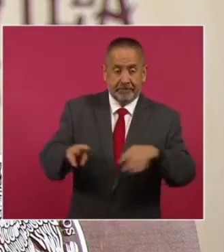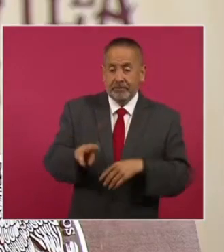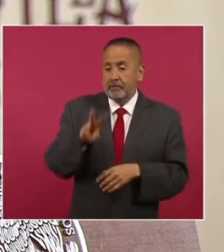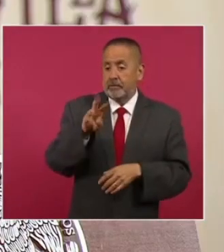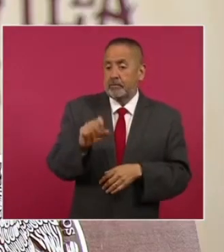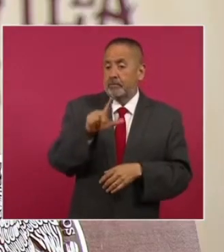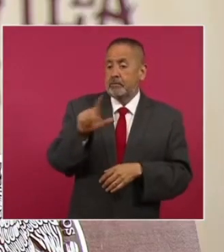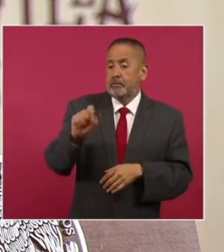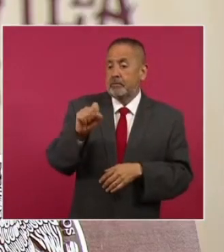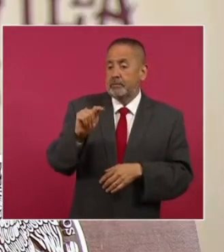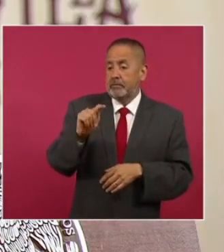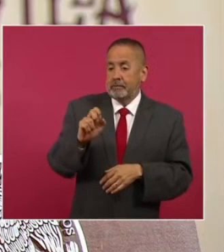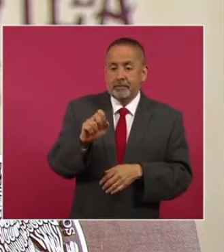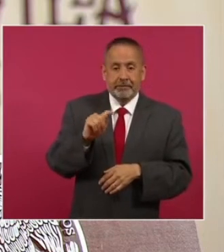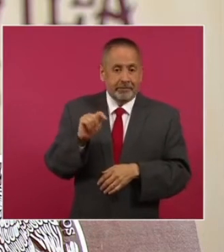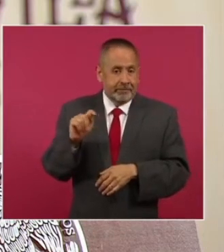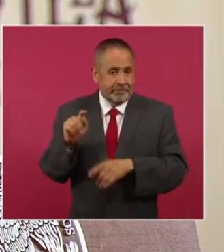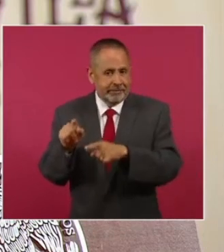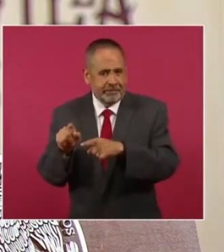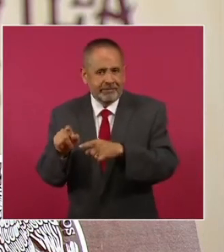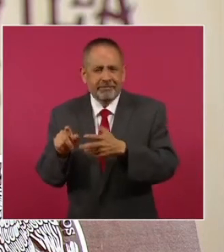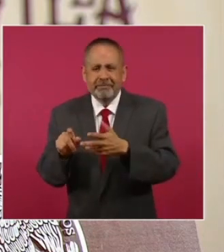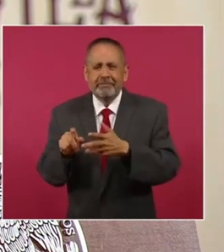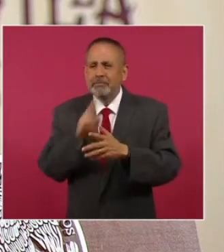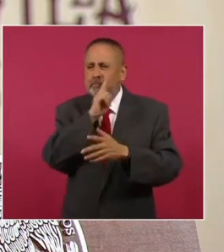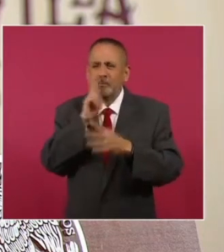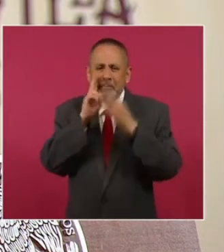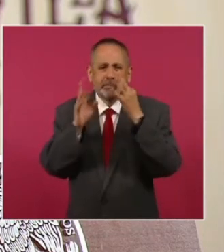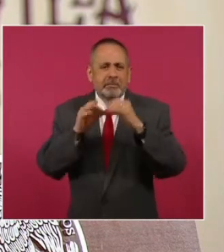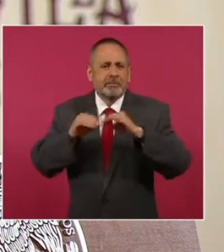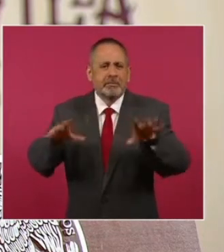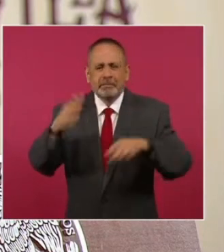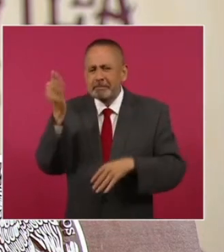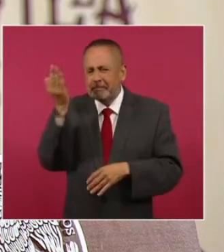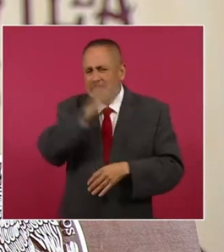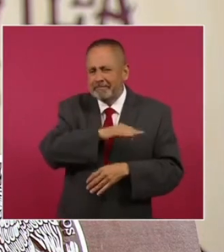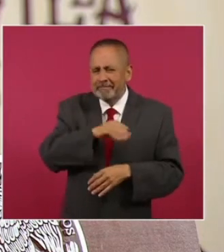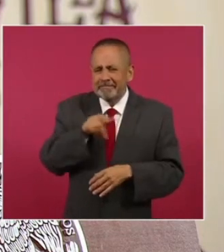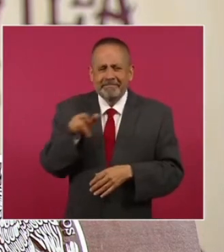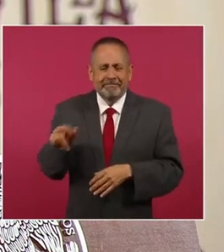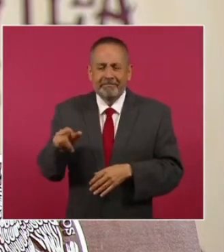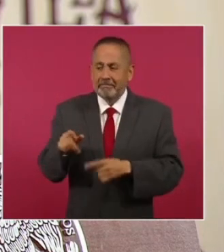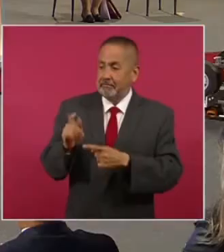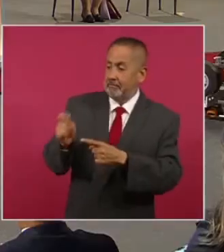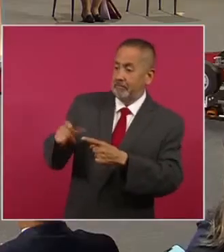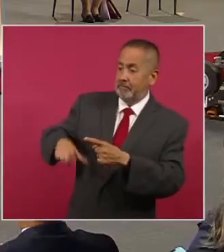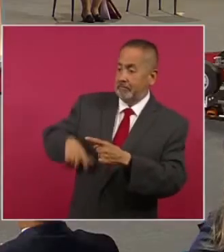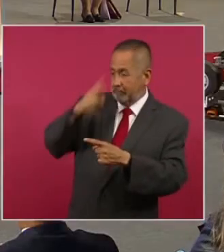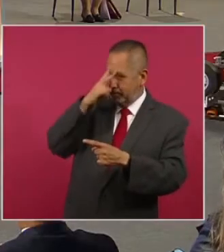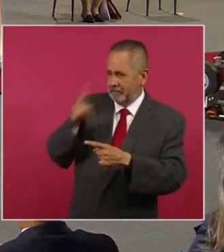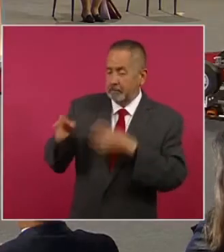Journal, difunda noticias falsas sobre las políticas del gobierno mexicano.